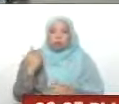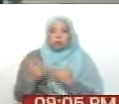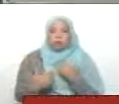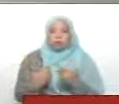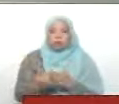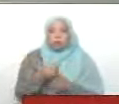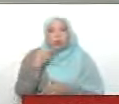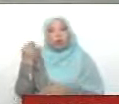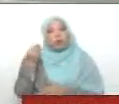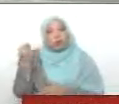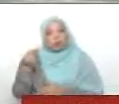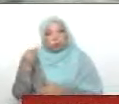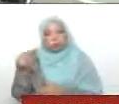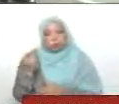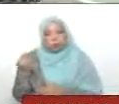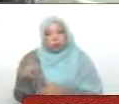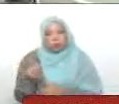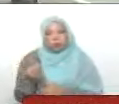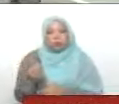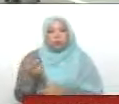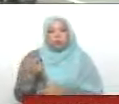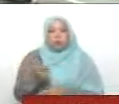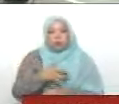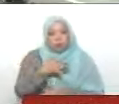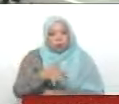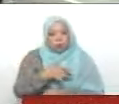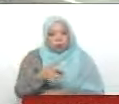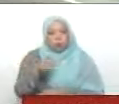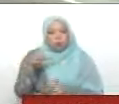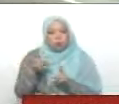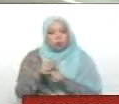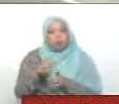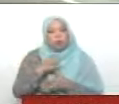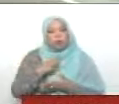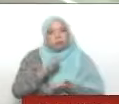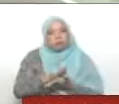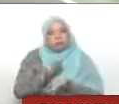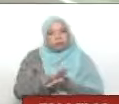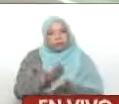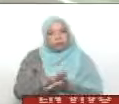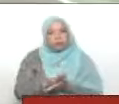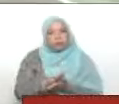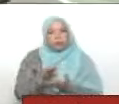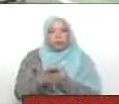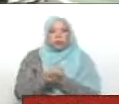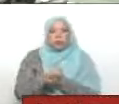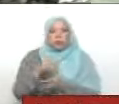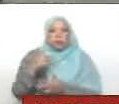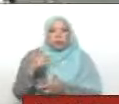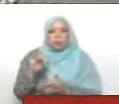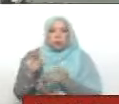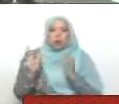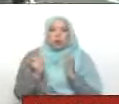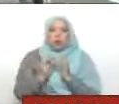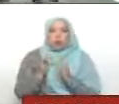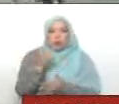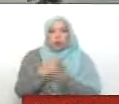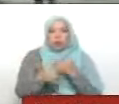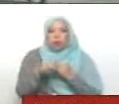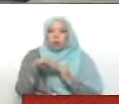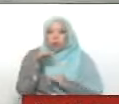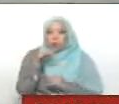estuvimos con los muchachos, dándole una palabra de aliento, una palabra de orientación, abrazándolos, tocándolos,